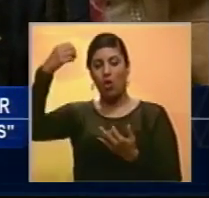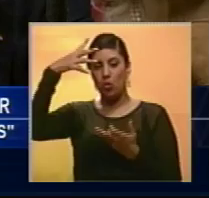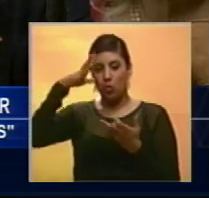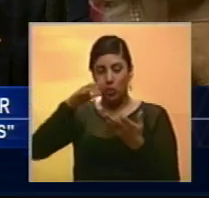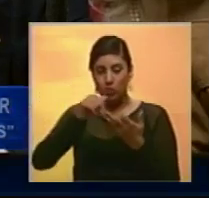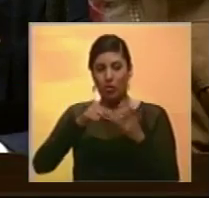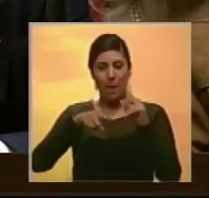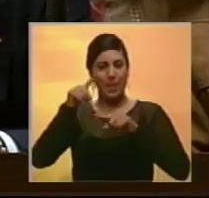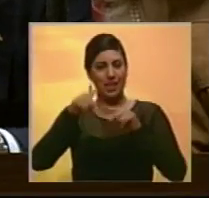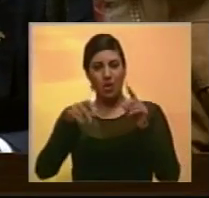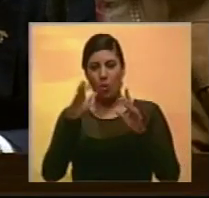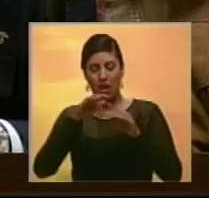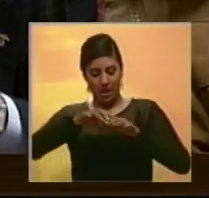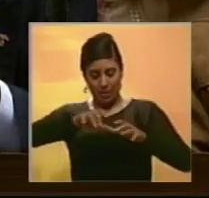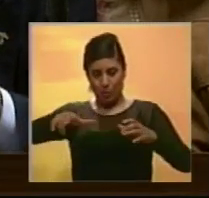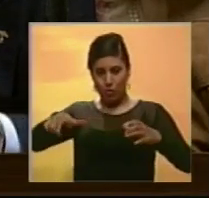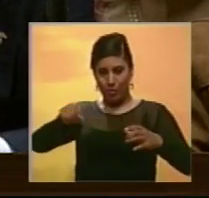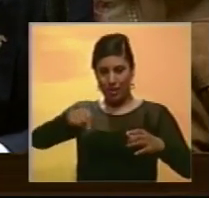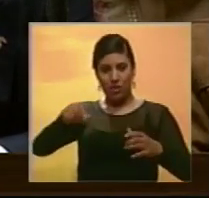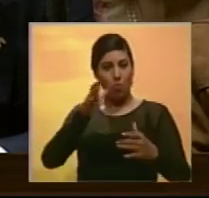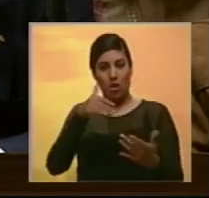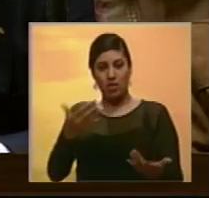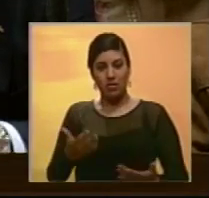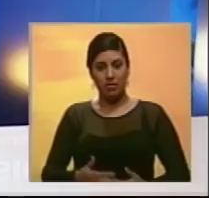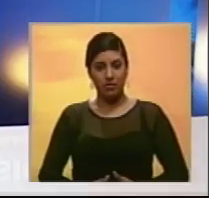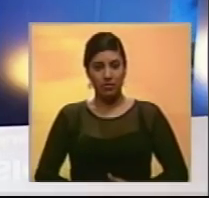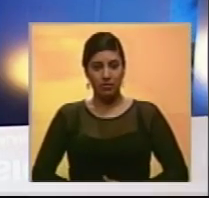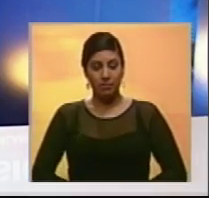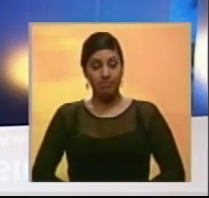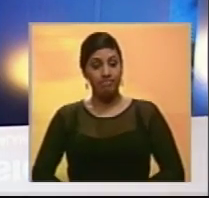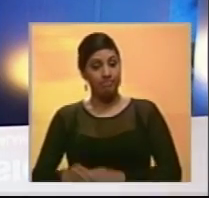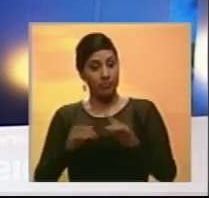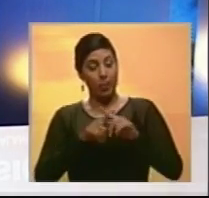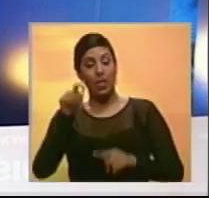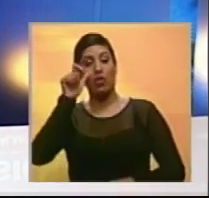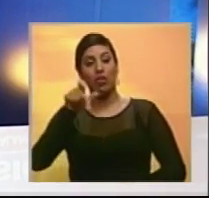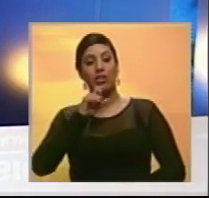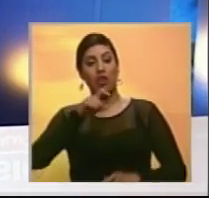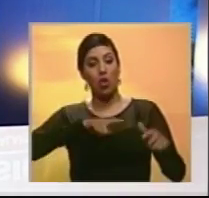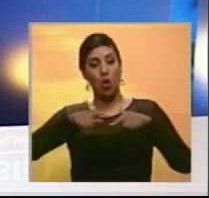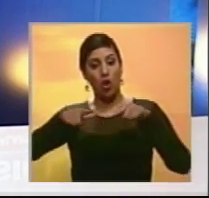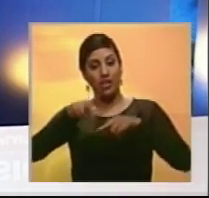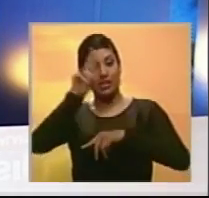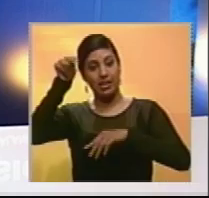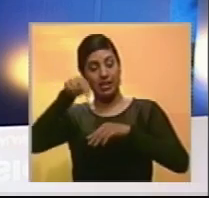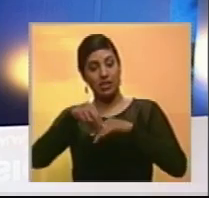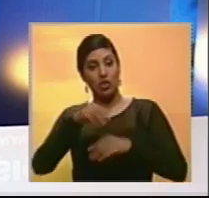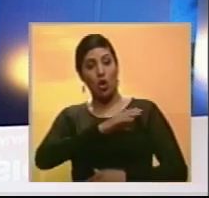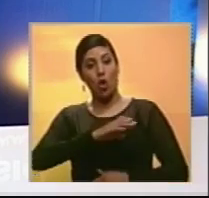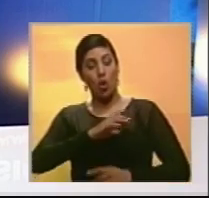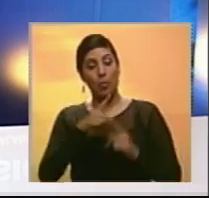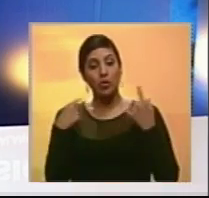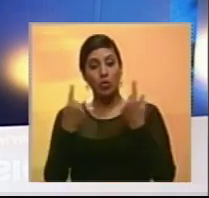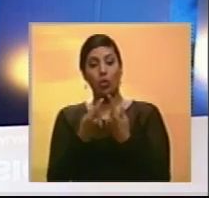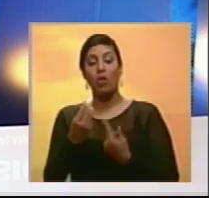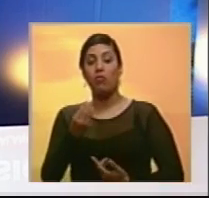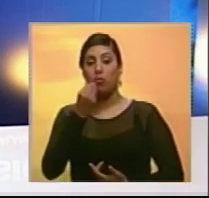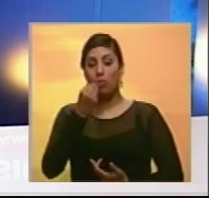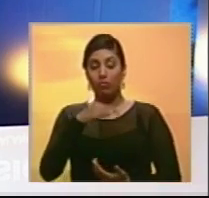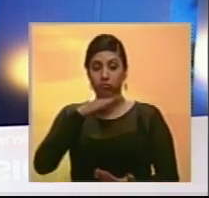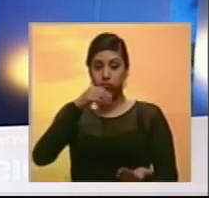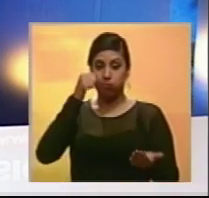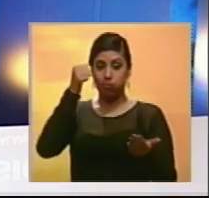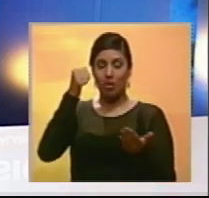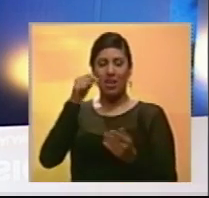materiales didácticos, pupitres, entre otros. Freddy Bernal, coordinador nacional de los comités locales de abastecimiento y